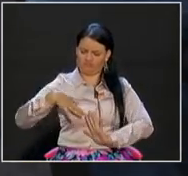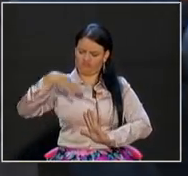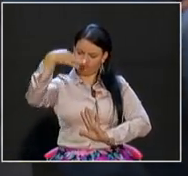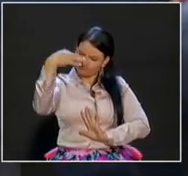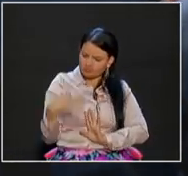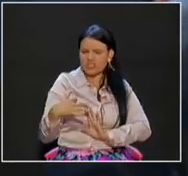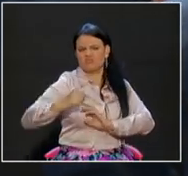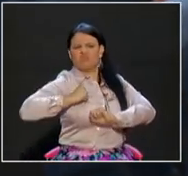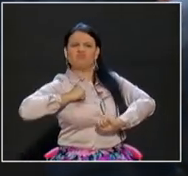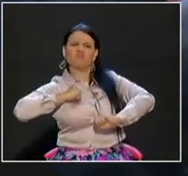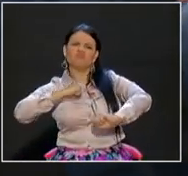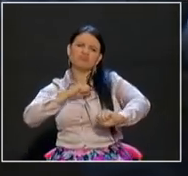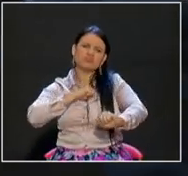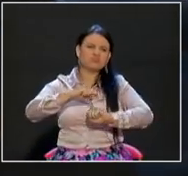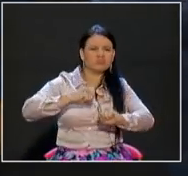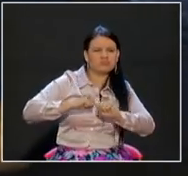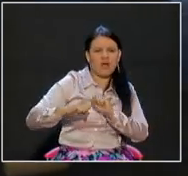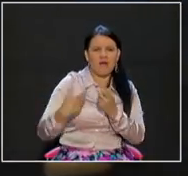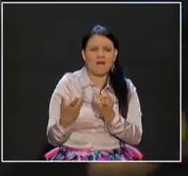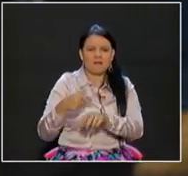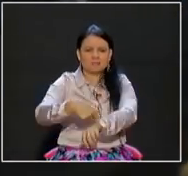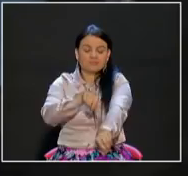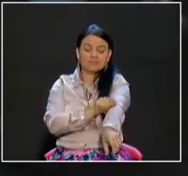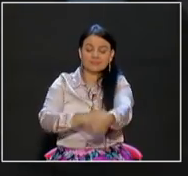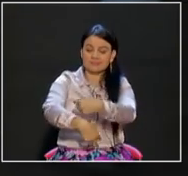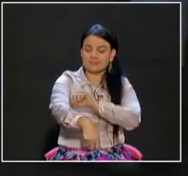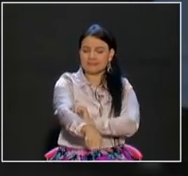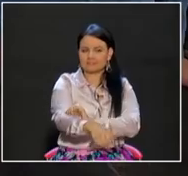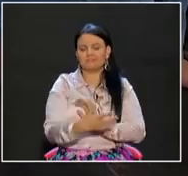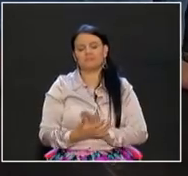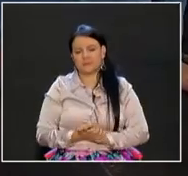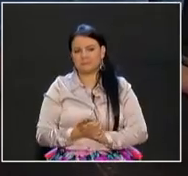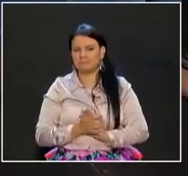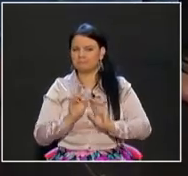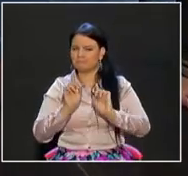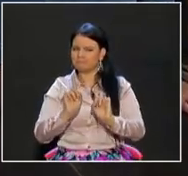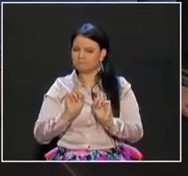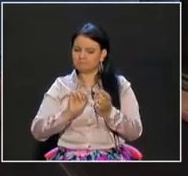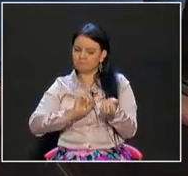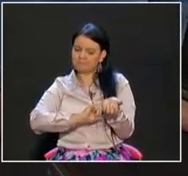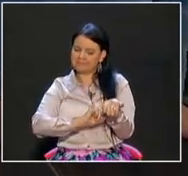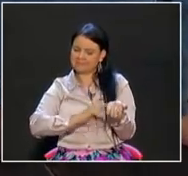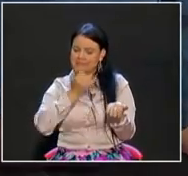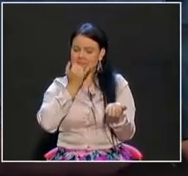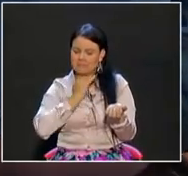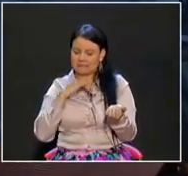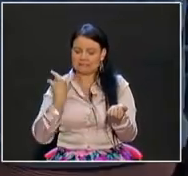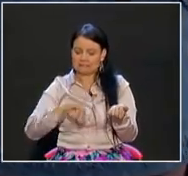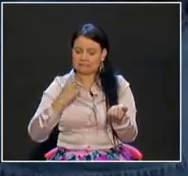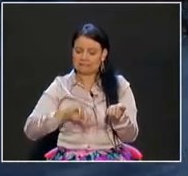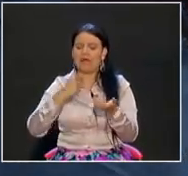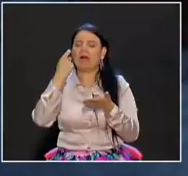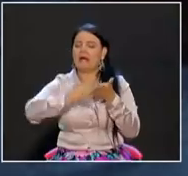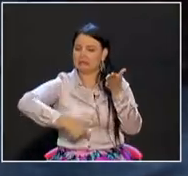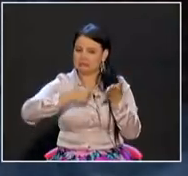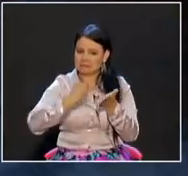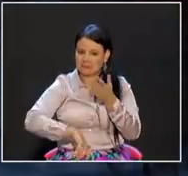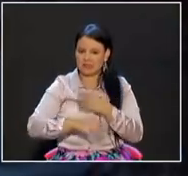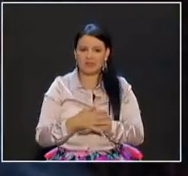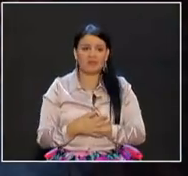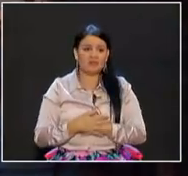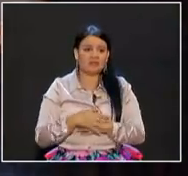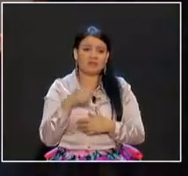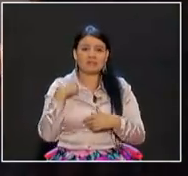vida y lo que creo que debe ser una sociedad y como defecto que tengo que corregir a partir del primero de enero no me gusta tras luchar